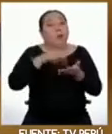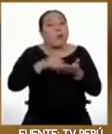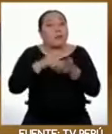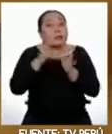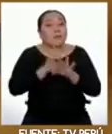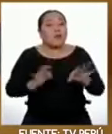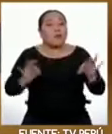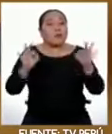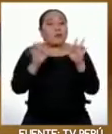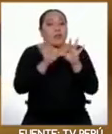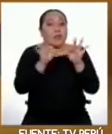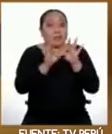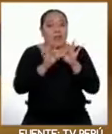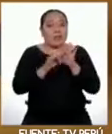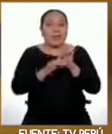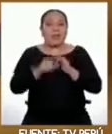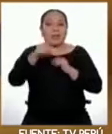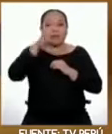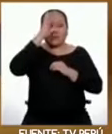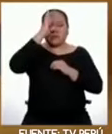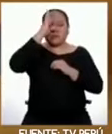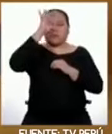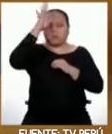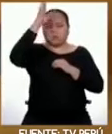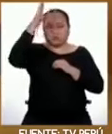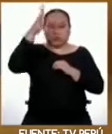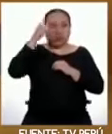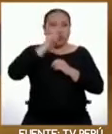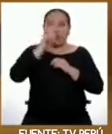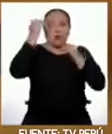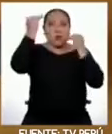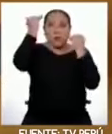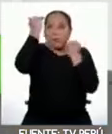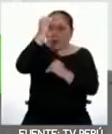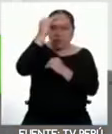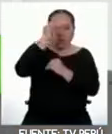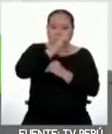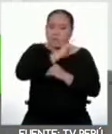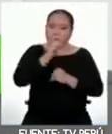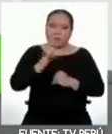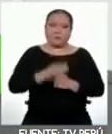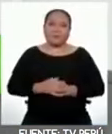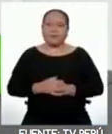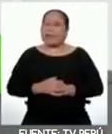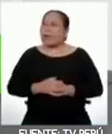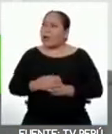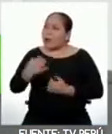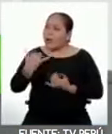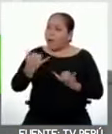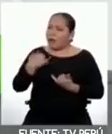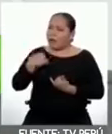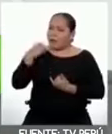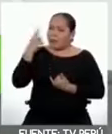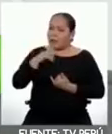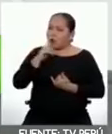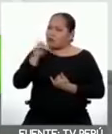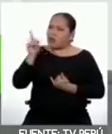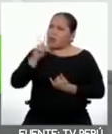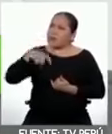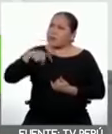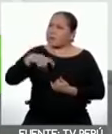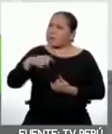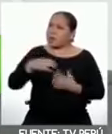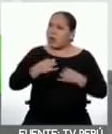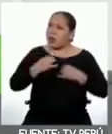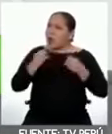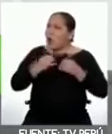todo es activar al máximo tu creatividad y no limitar tu imaginación. Acabo de darme cuenta, profesor, que no se necesitaría